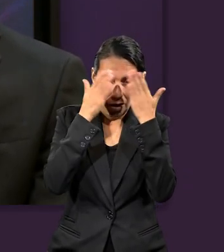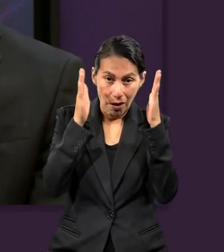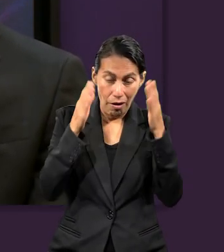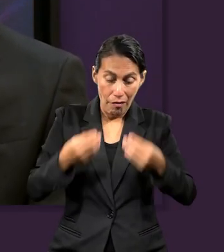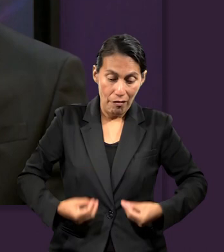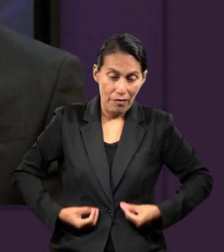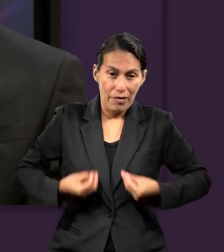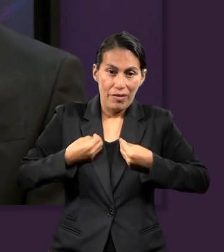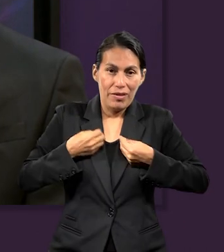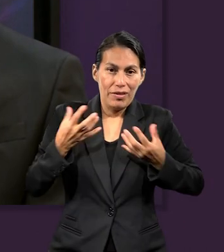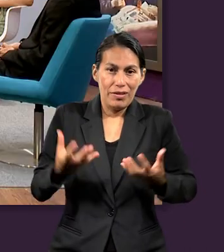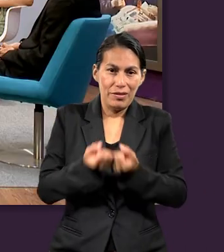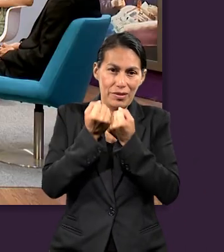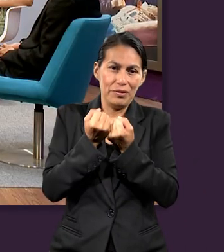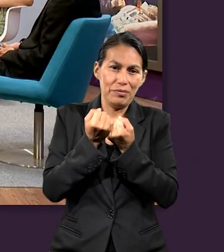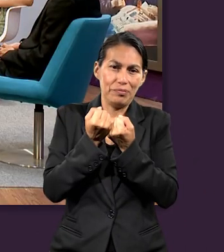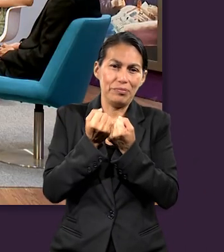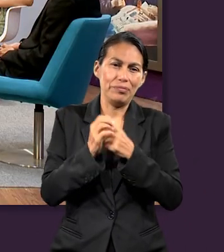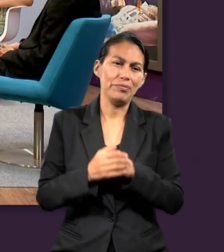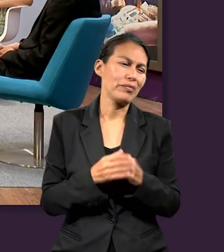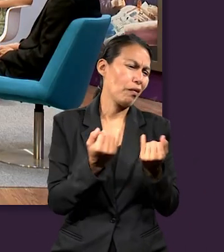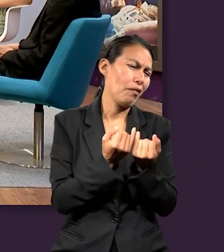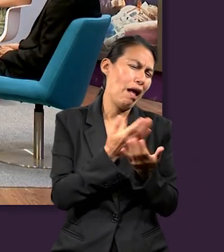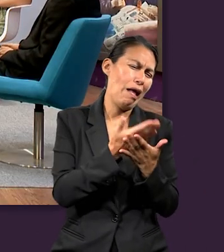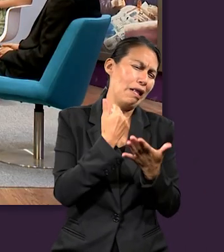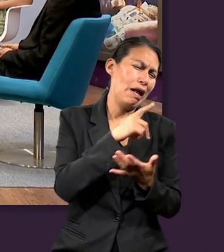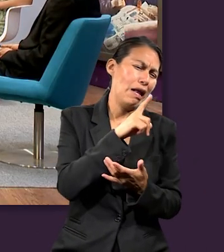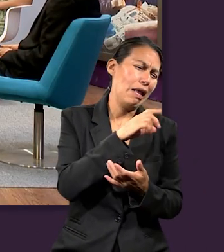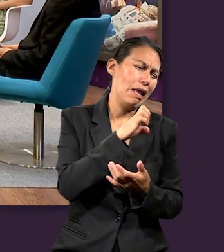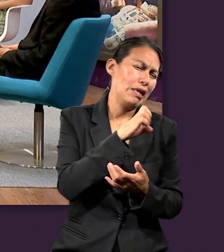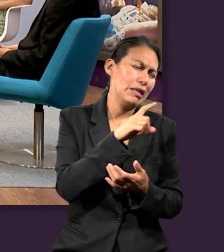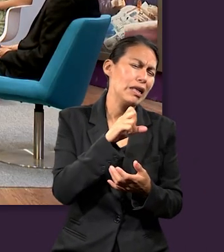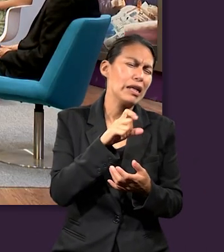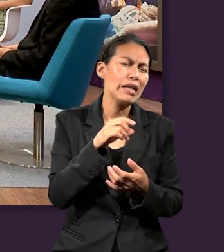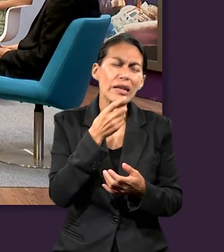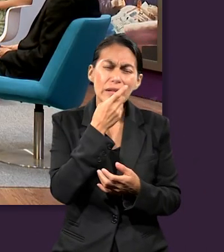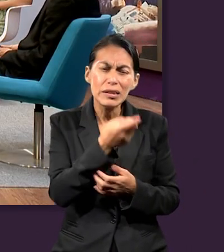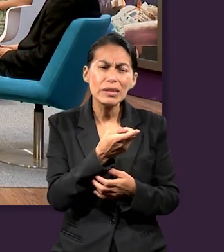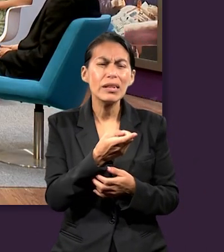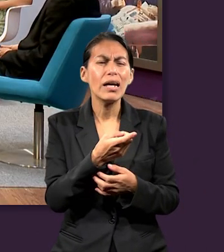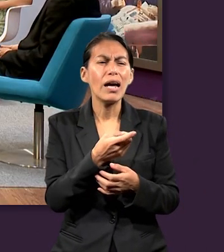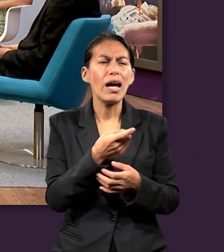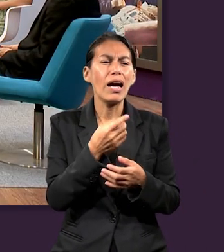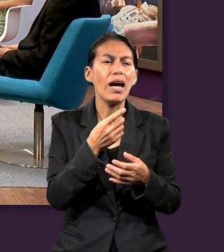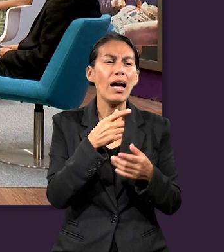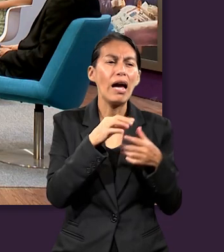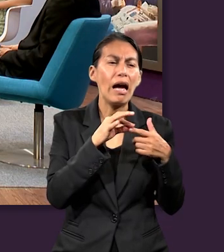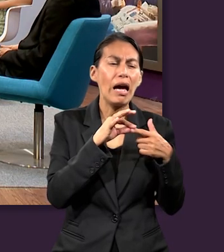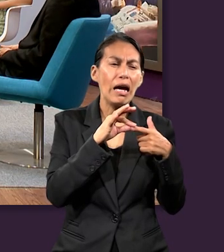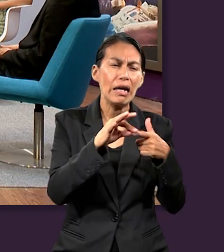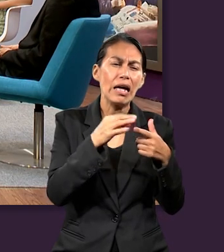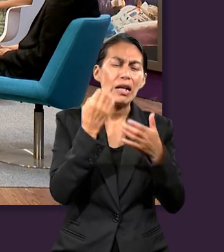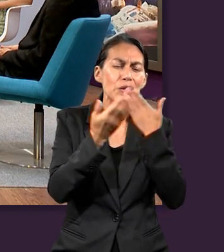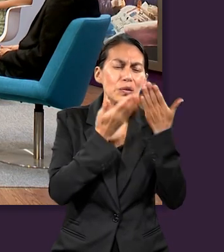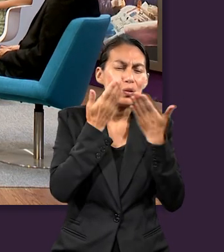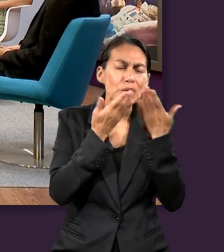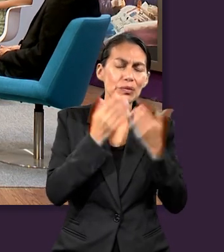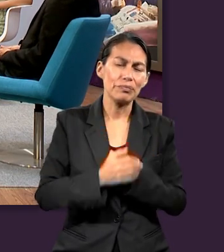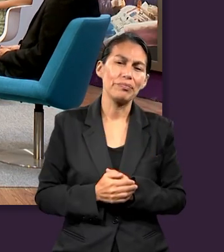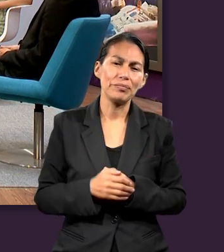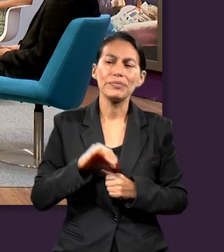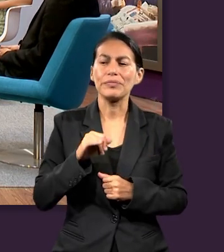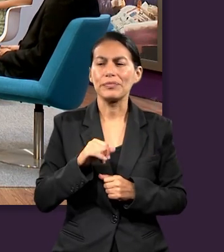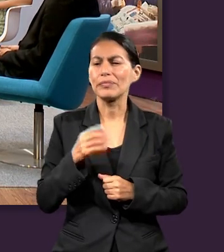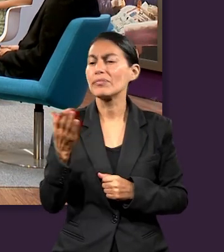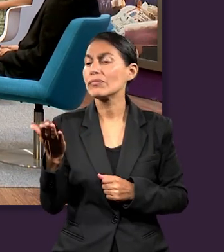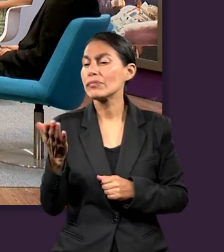manual para salvar nuestras vidas la guía de estudio que refería Leslie muy bien Dora Pues como